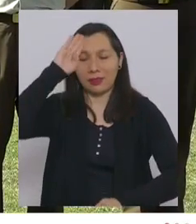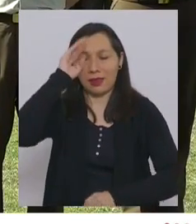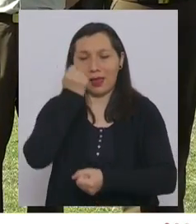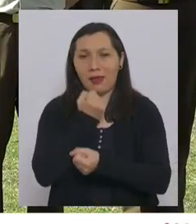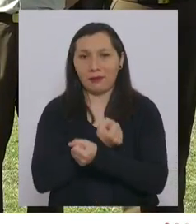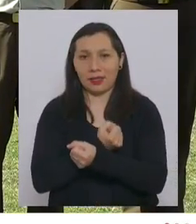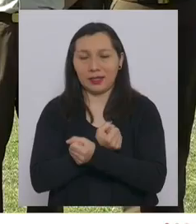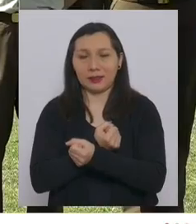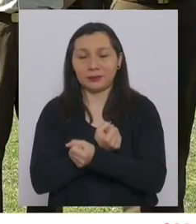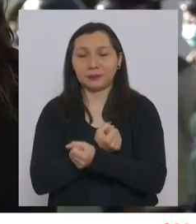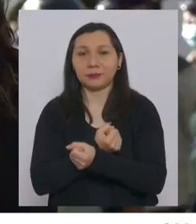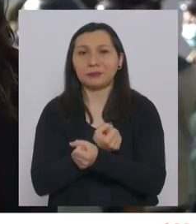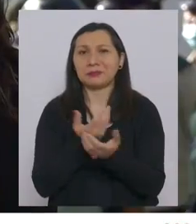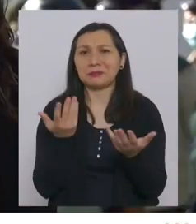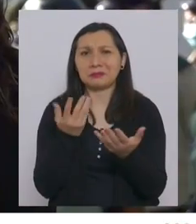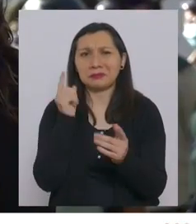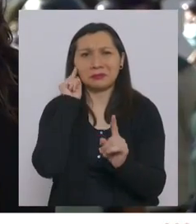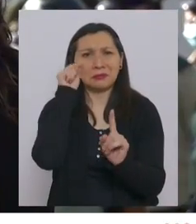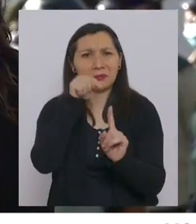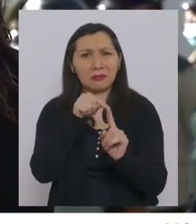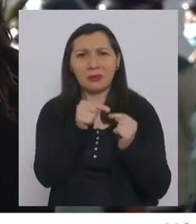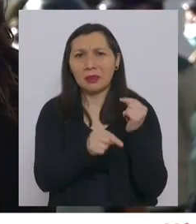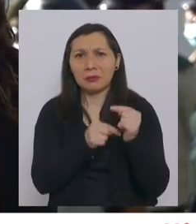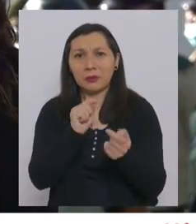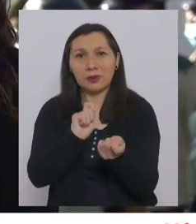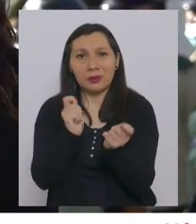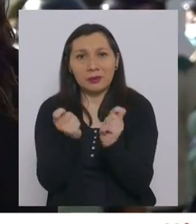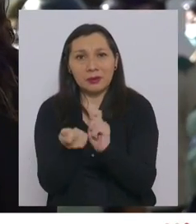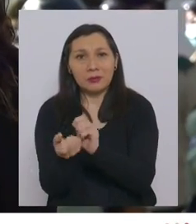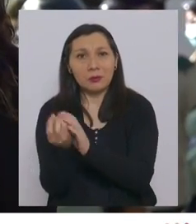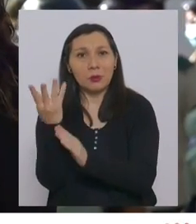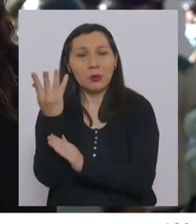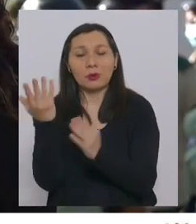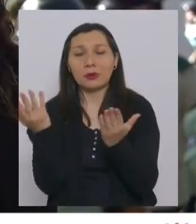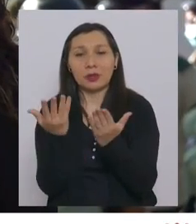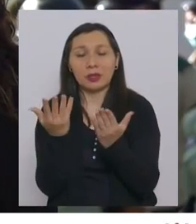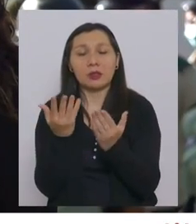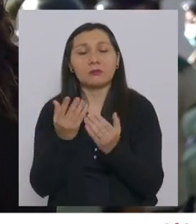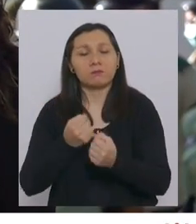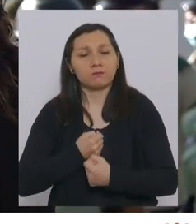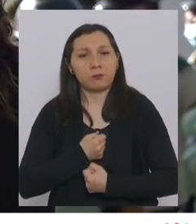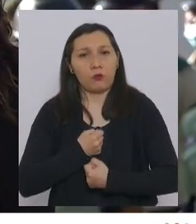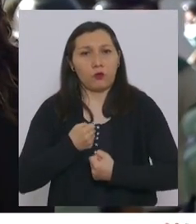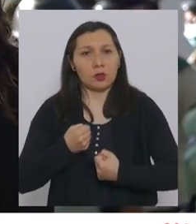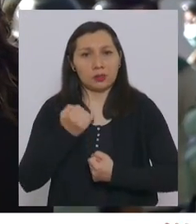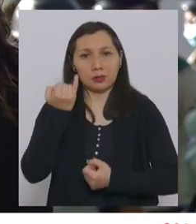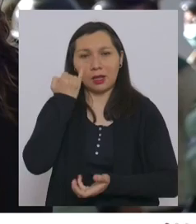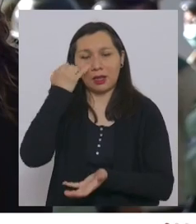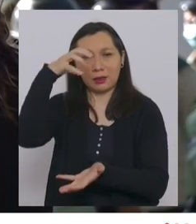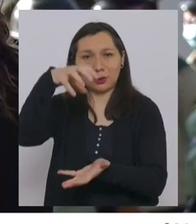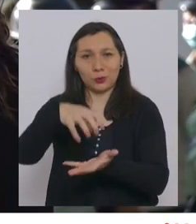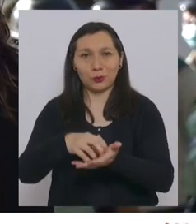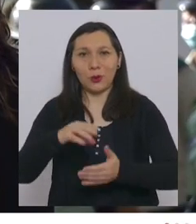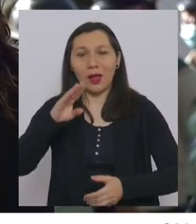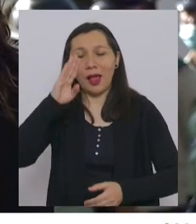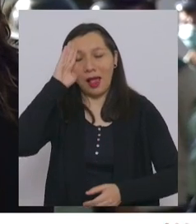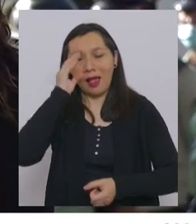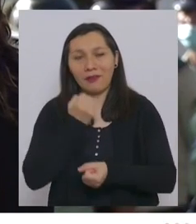carabineros. Lo que busca este proceso es justamente fortalecer la institución de